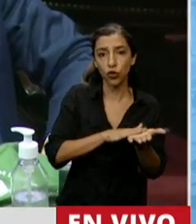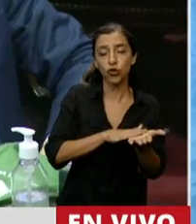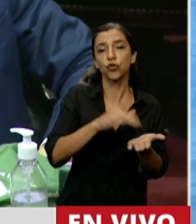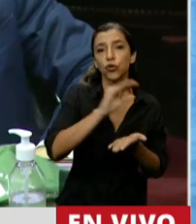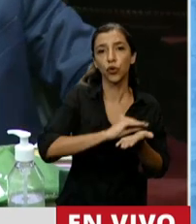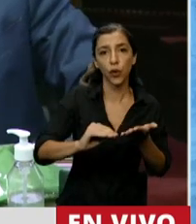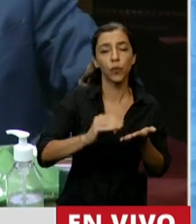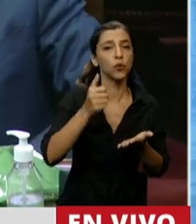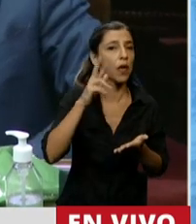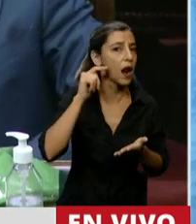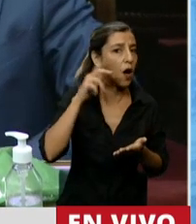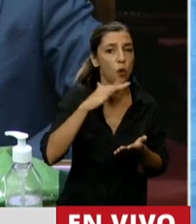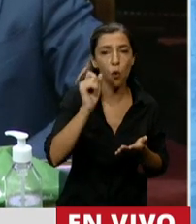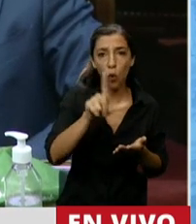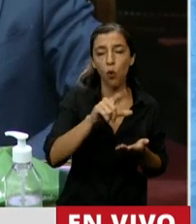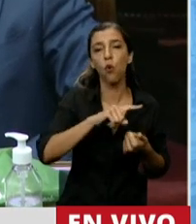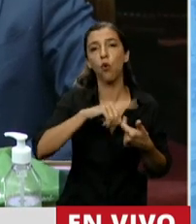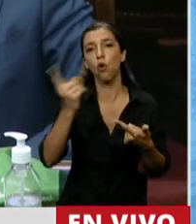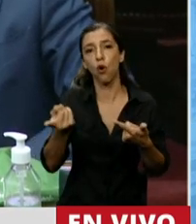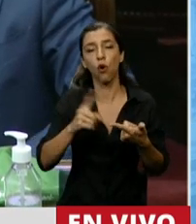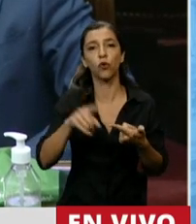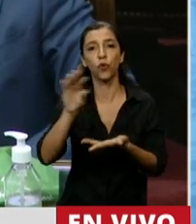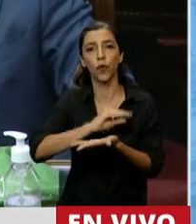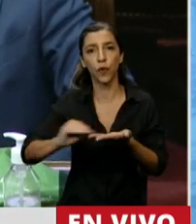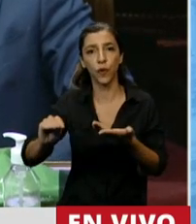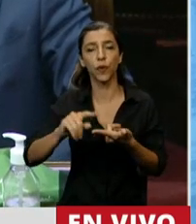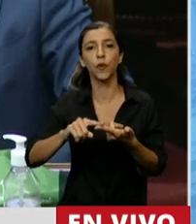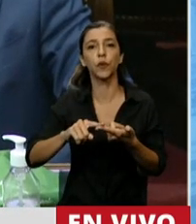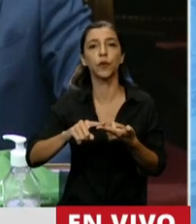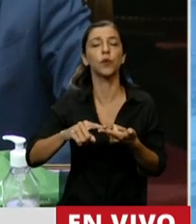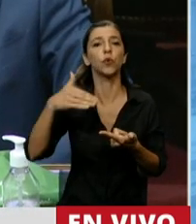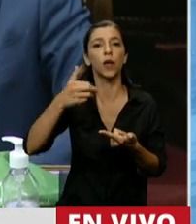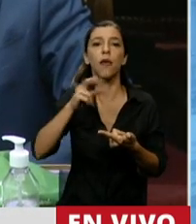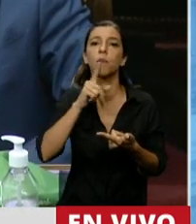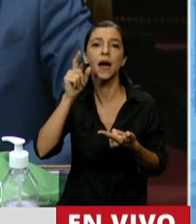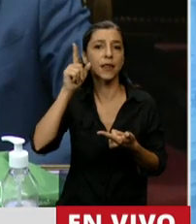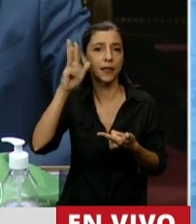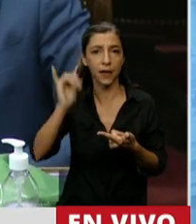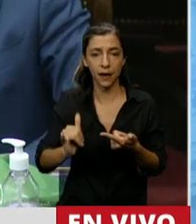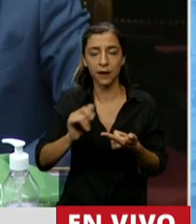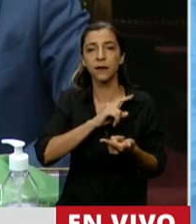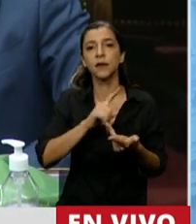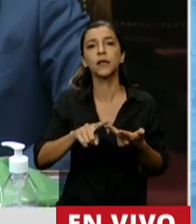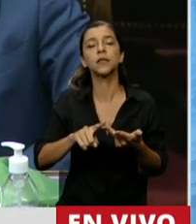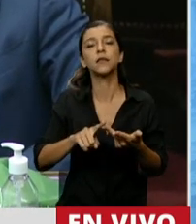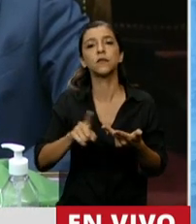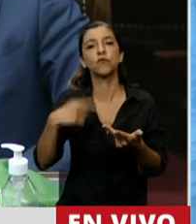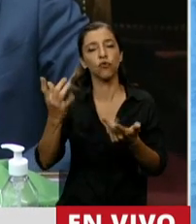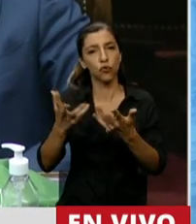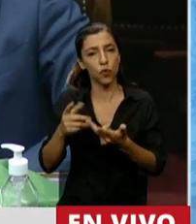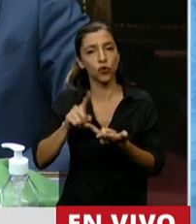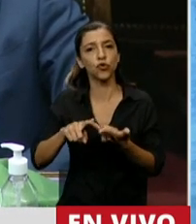diputada Najul, un proyecto de la diputada Dolores Martínez, un